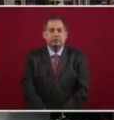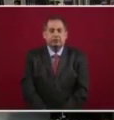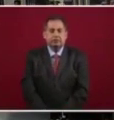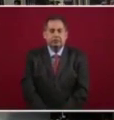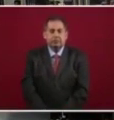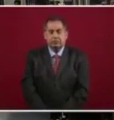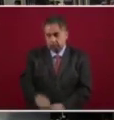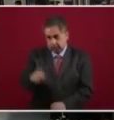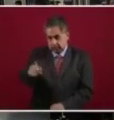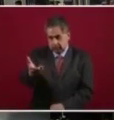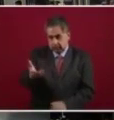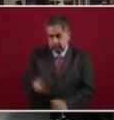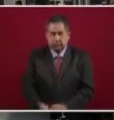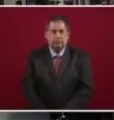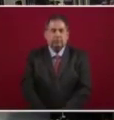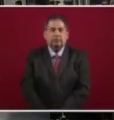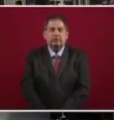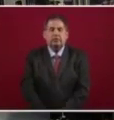A ver, tú.